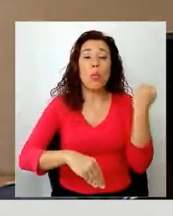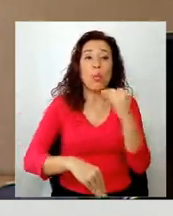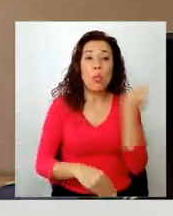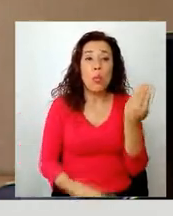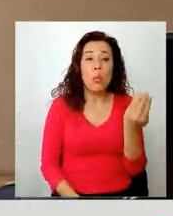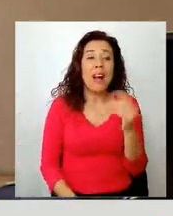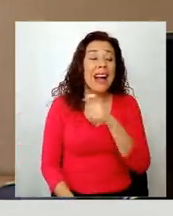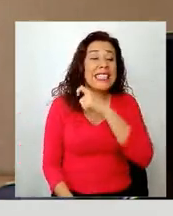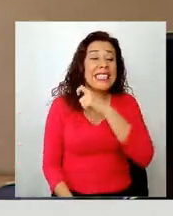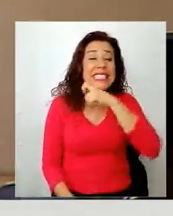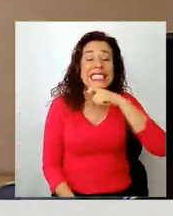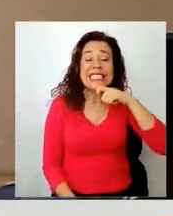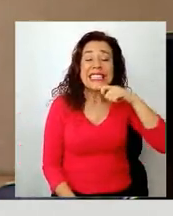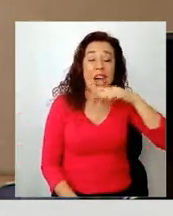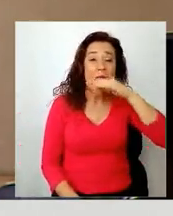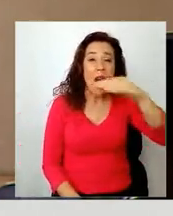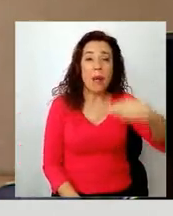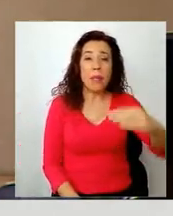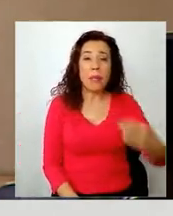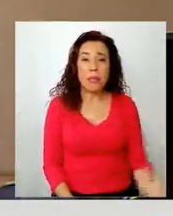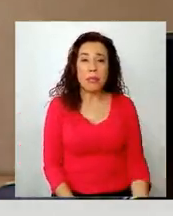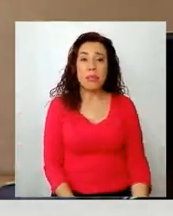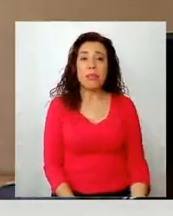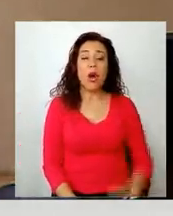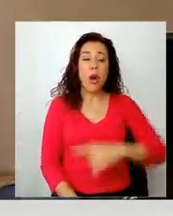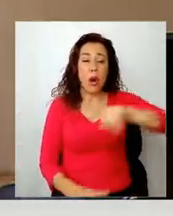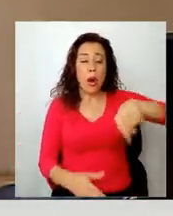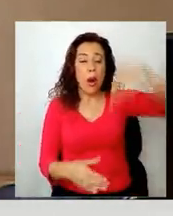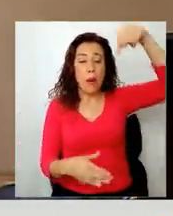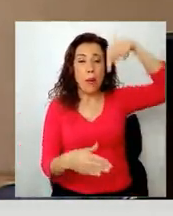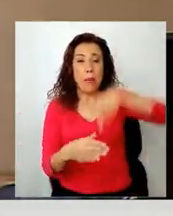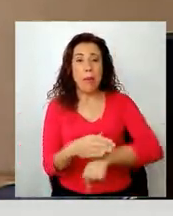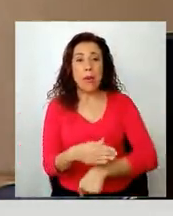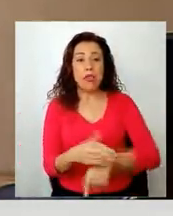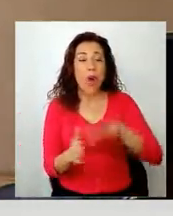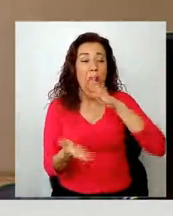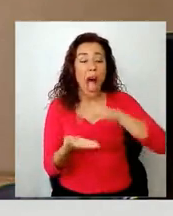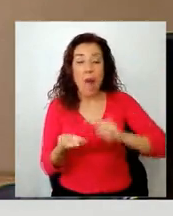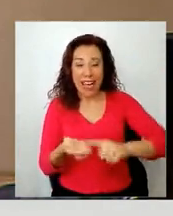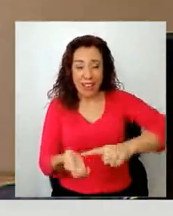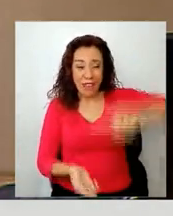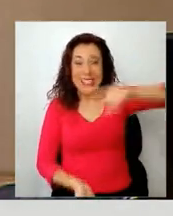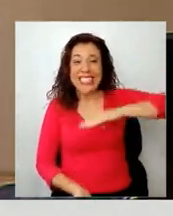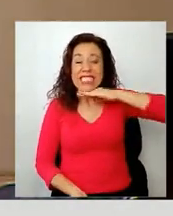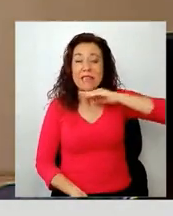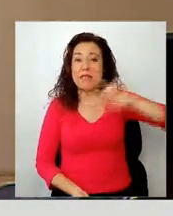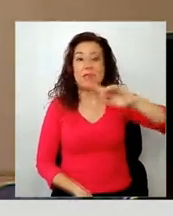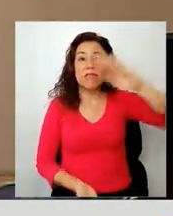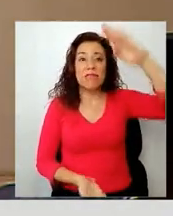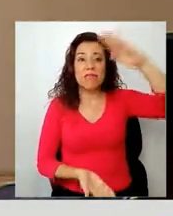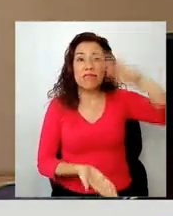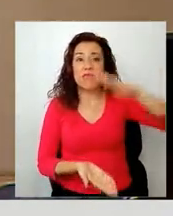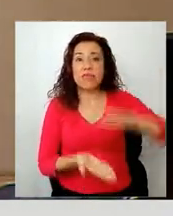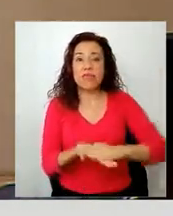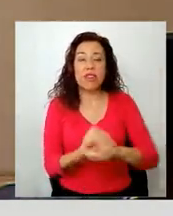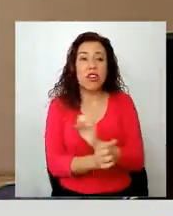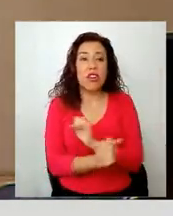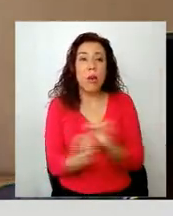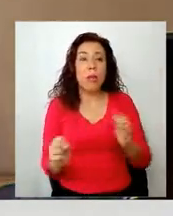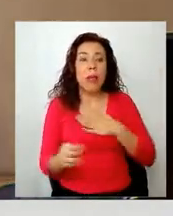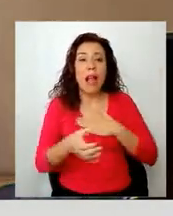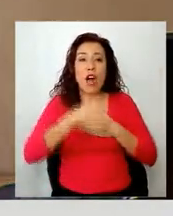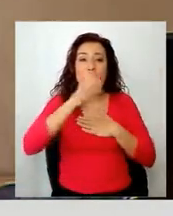ni siquiera tiene Los Pozos suficiente cantidad de agua para poder satisfacer su consumo de agua